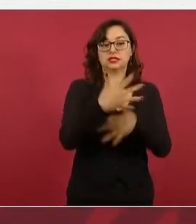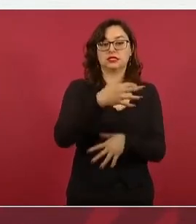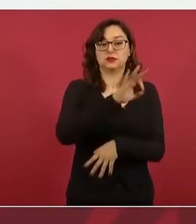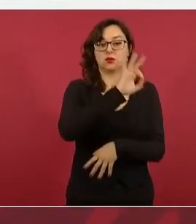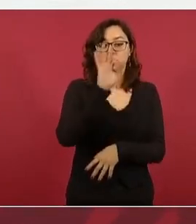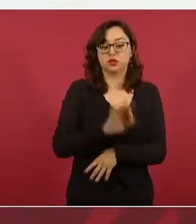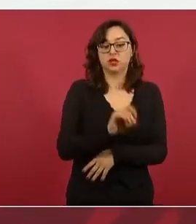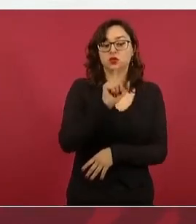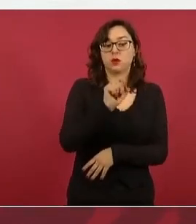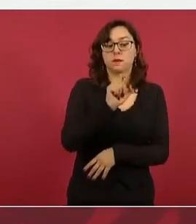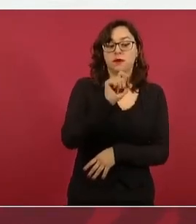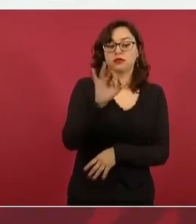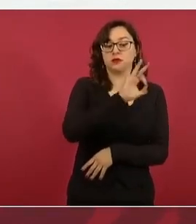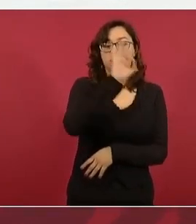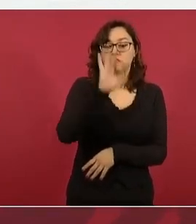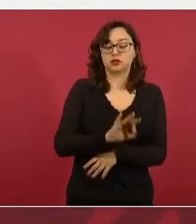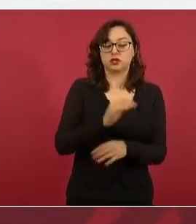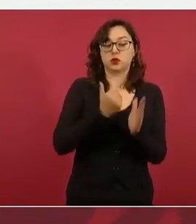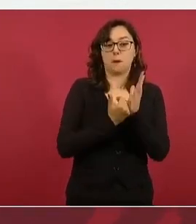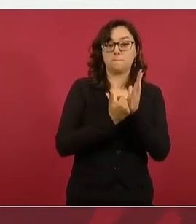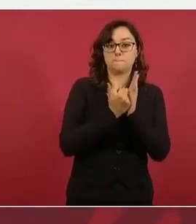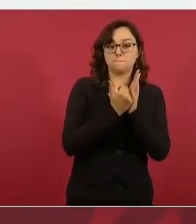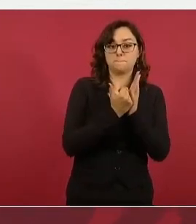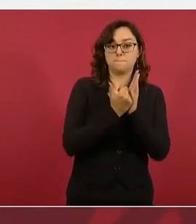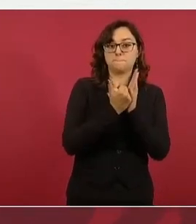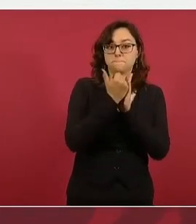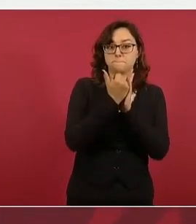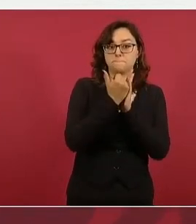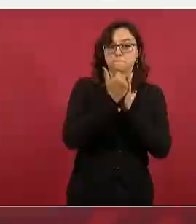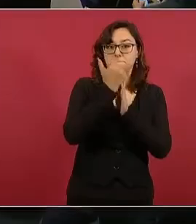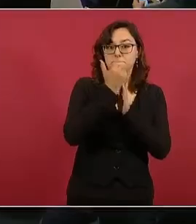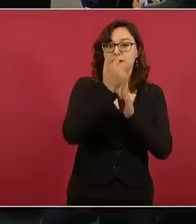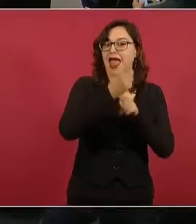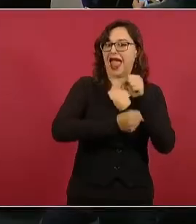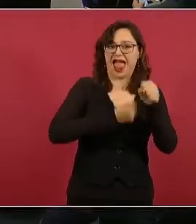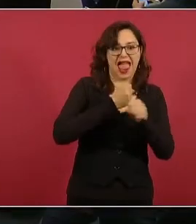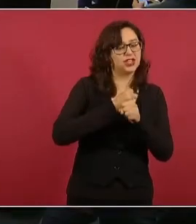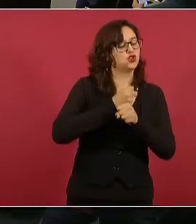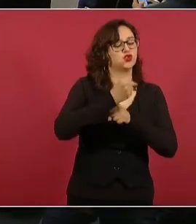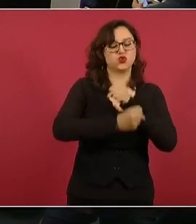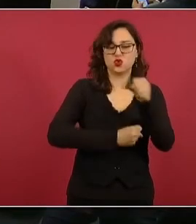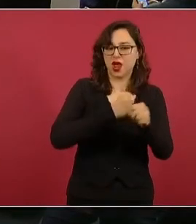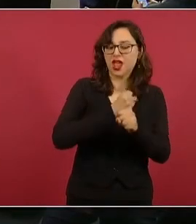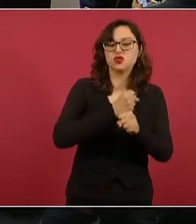20% de crecimiento en homicidios.